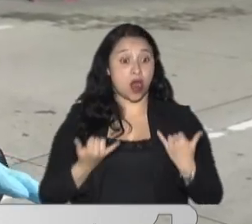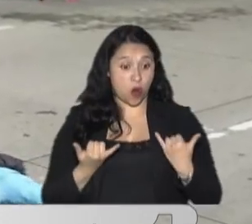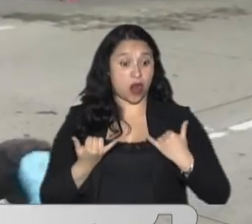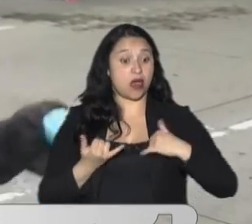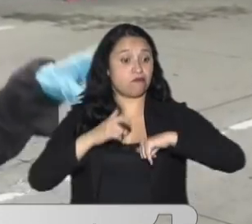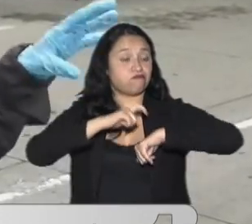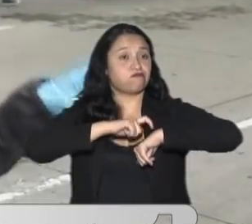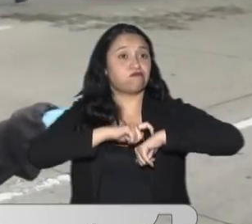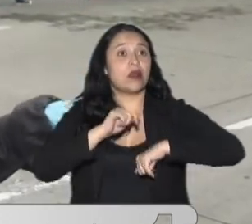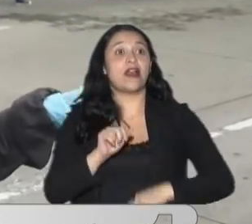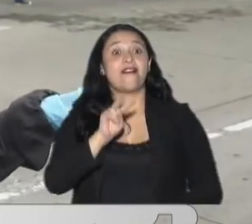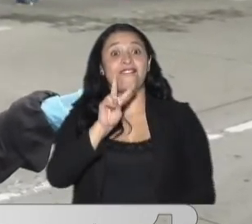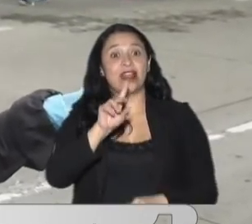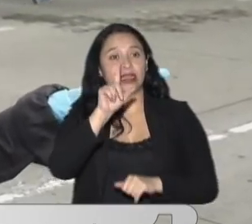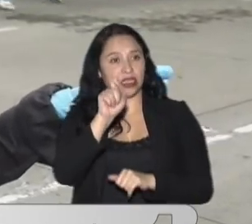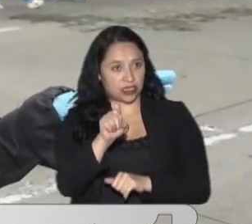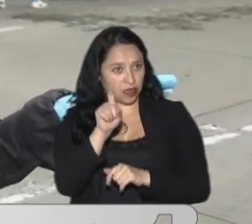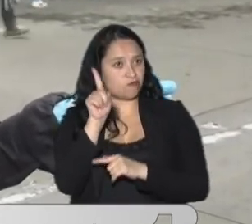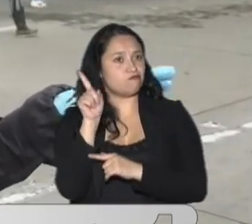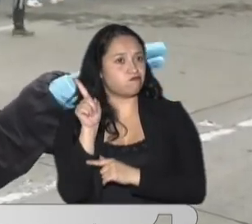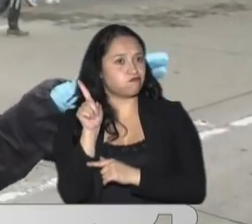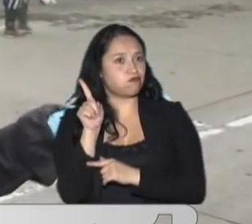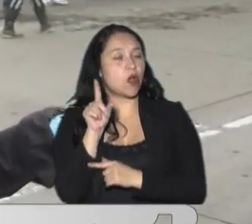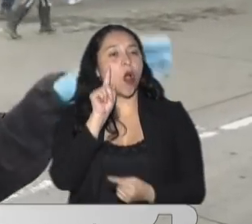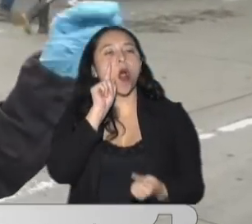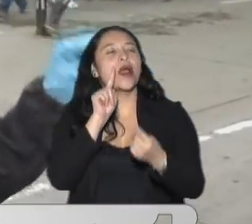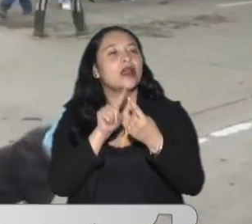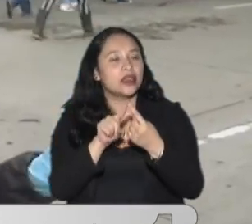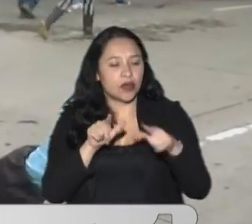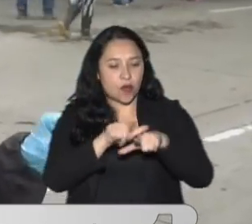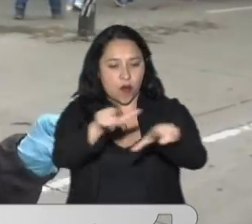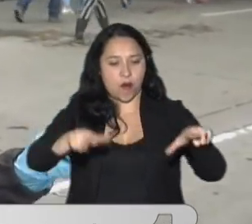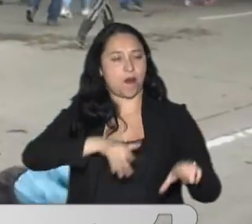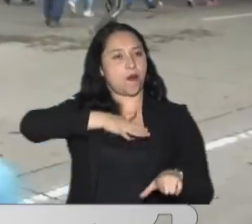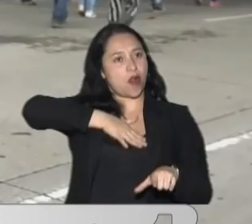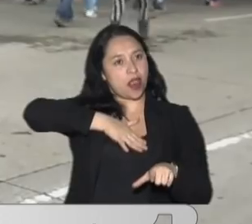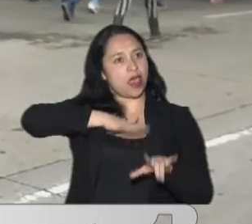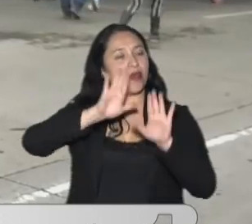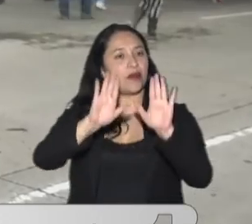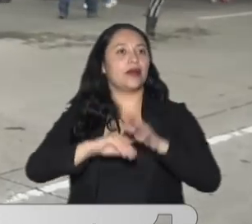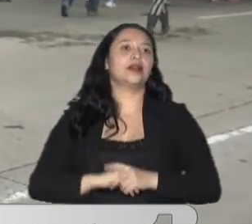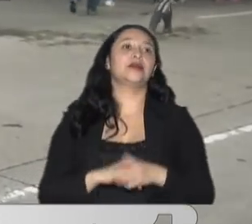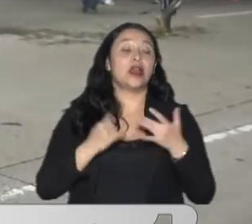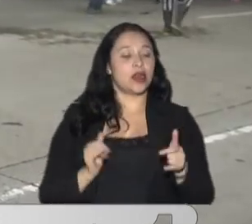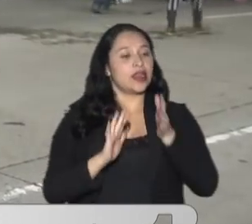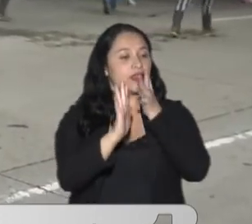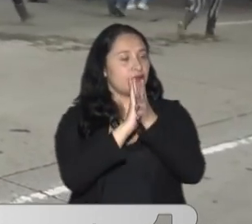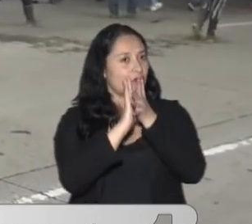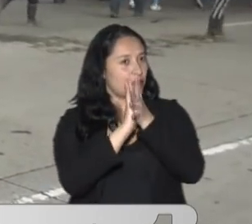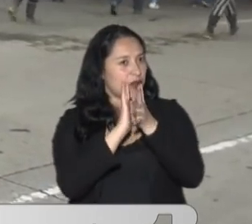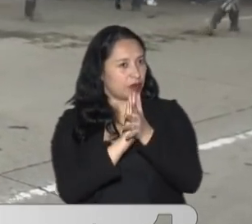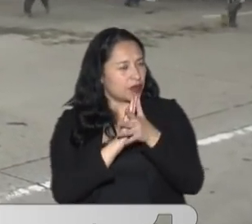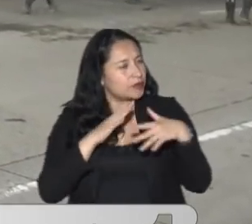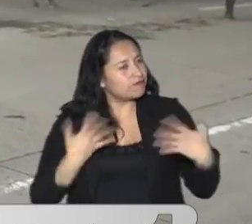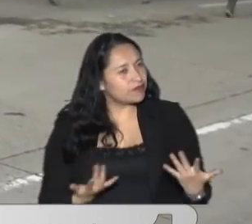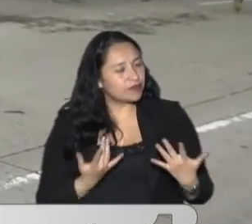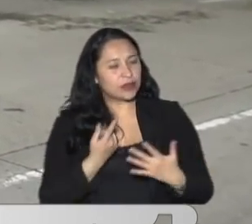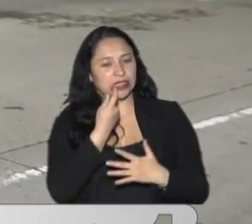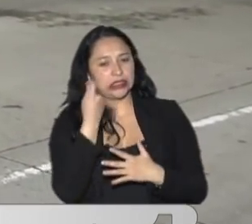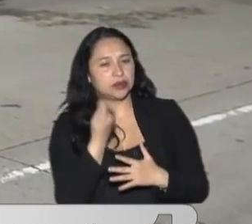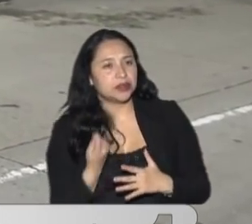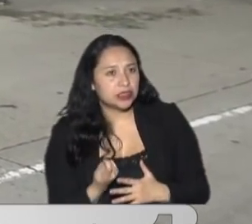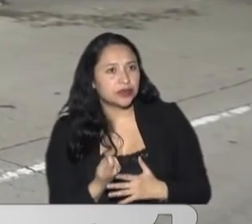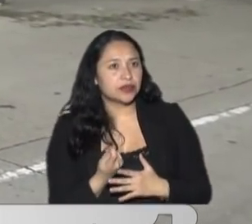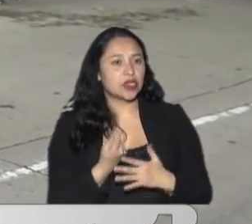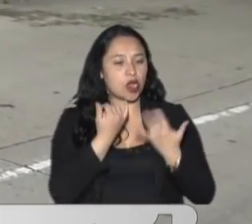avanza por la calle 26. Recordemos que piensan llegar hasta la Plaza de Bolívar. En el siguiente informe preparamos los detalles de lo que fue